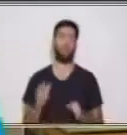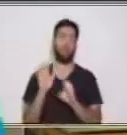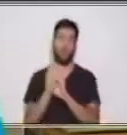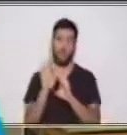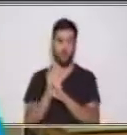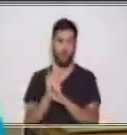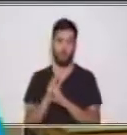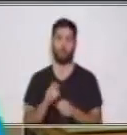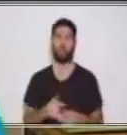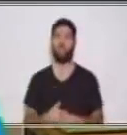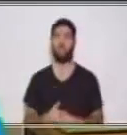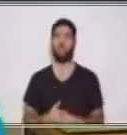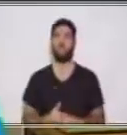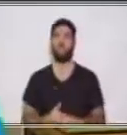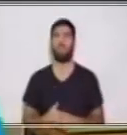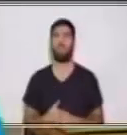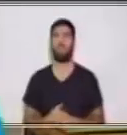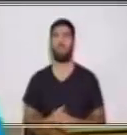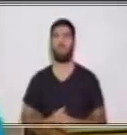Ejemplo.